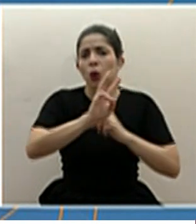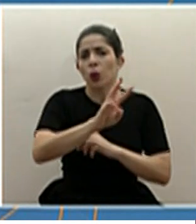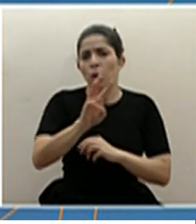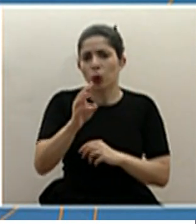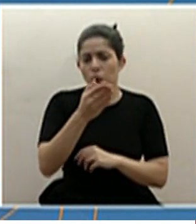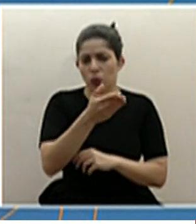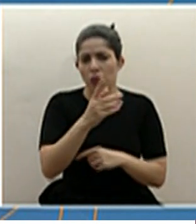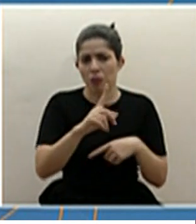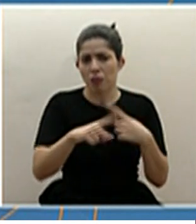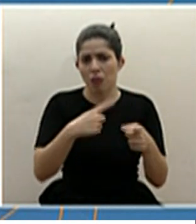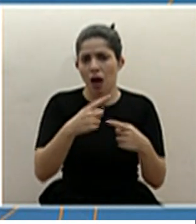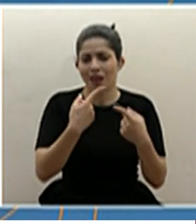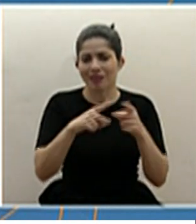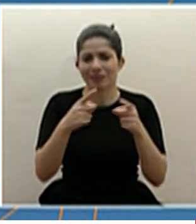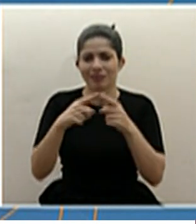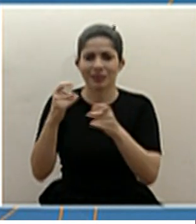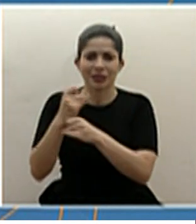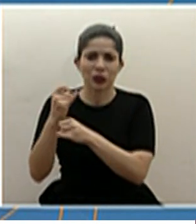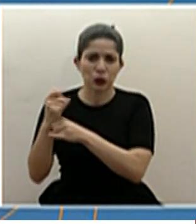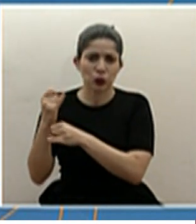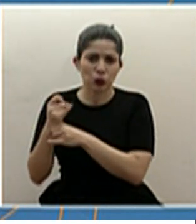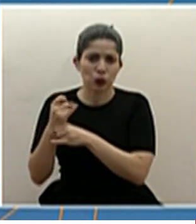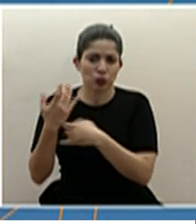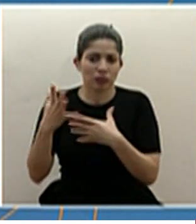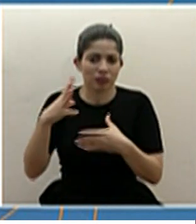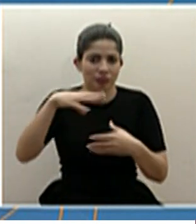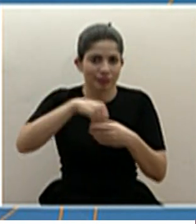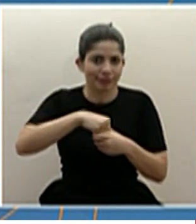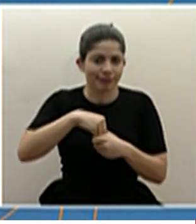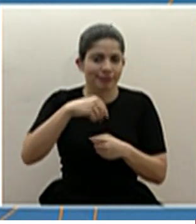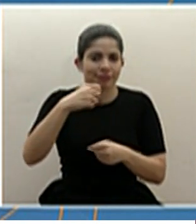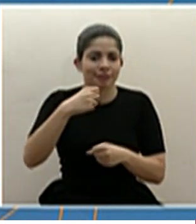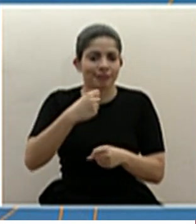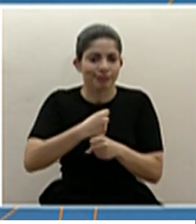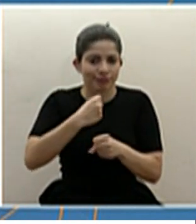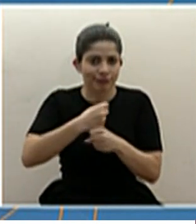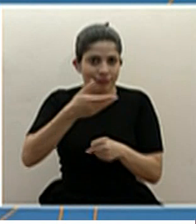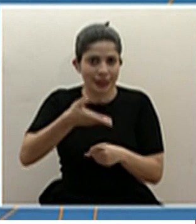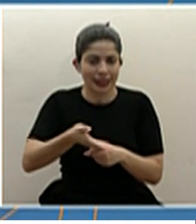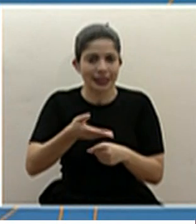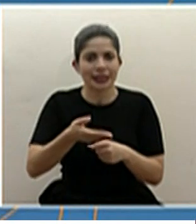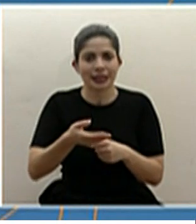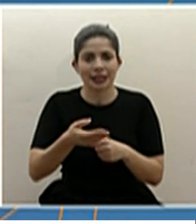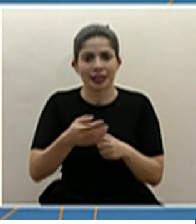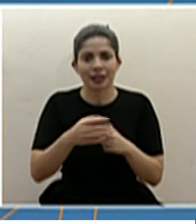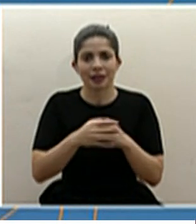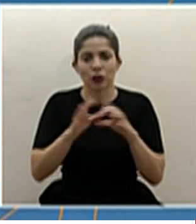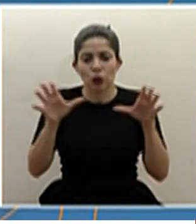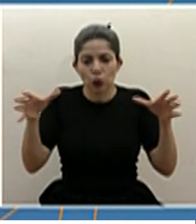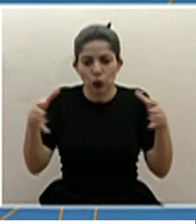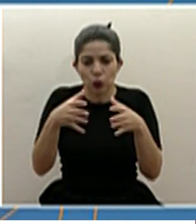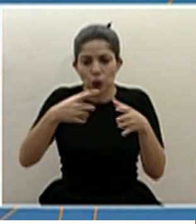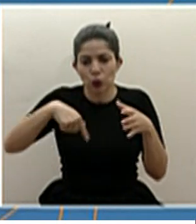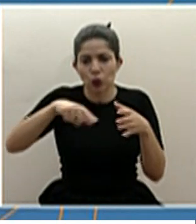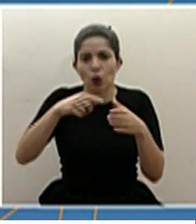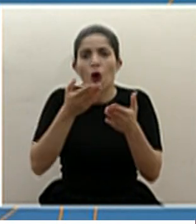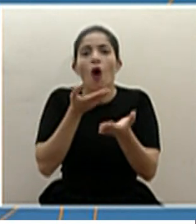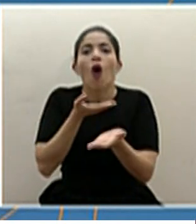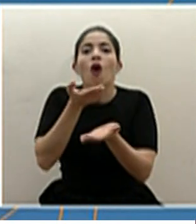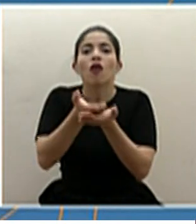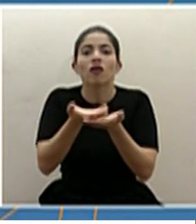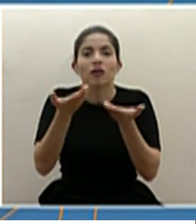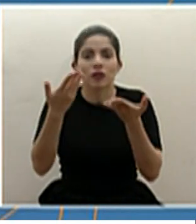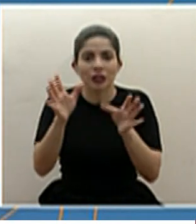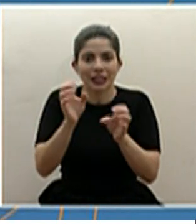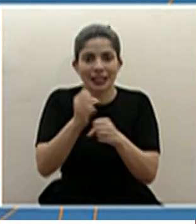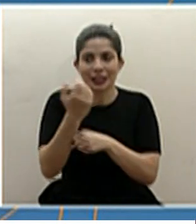web de diferentes instituciones que hemos estado involucrados en este conjunto de oferta que hemos